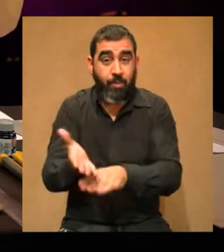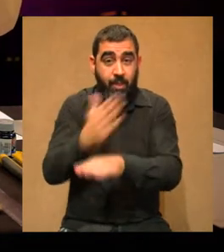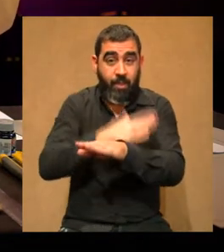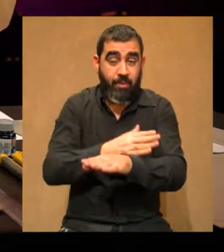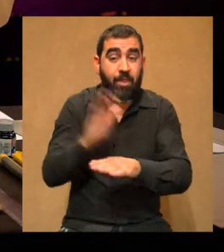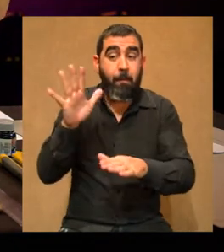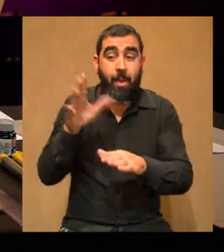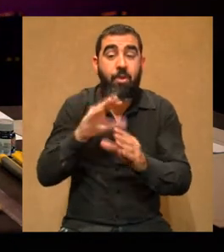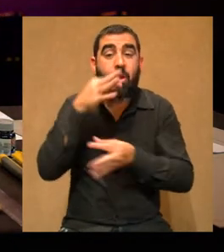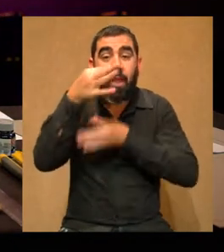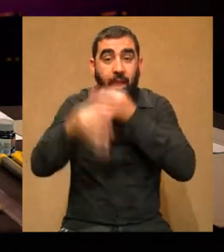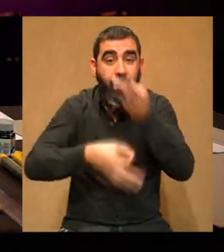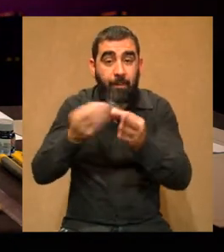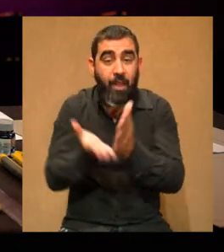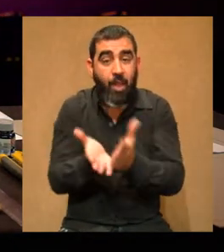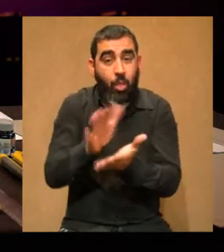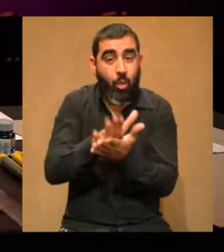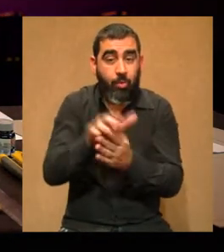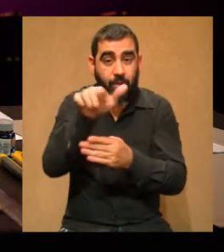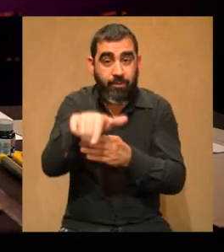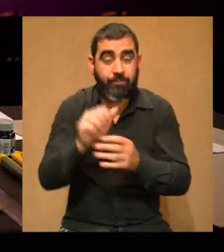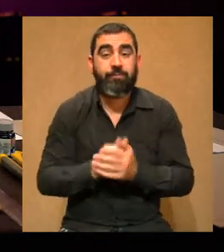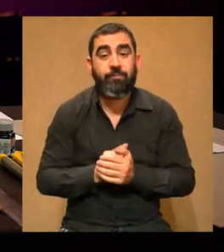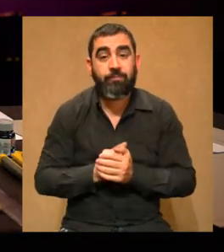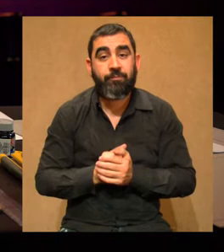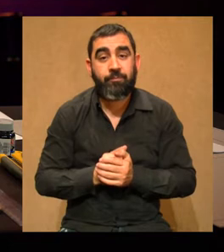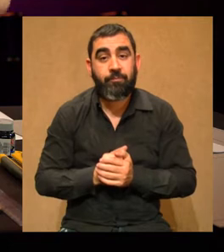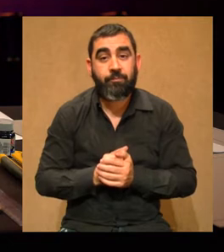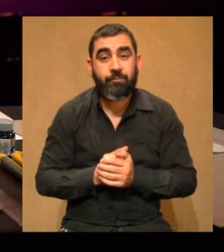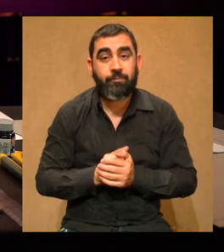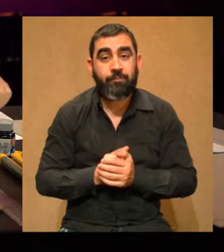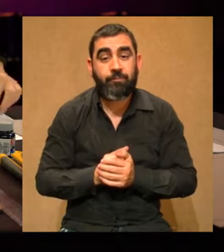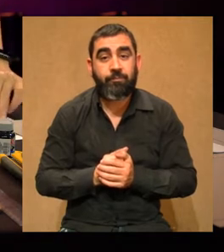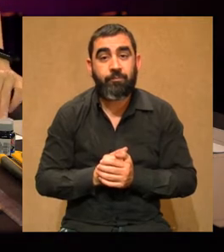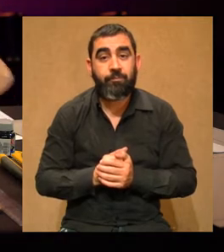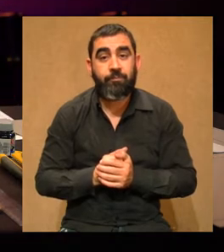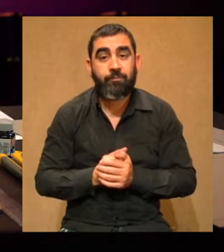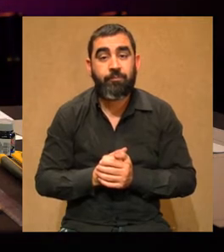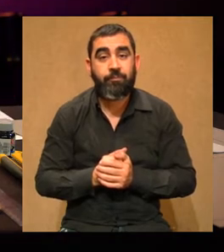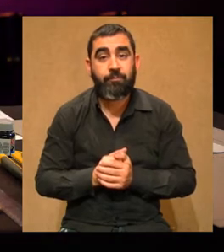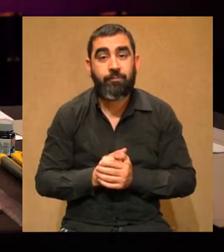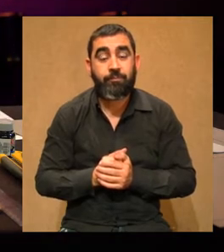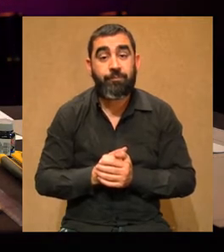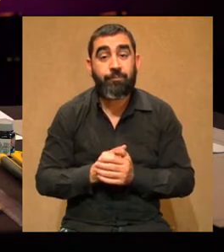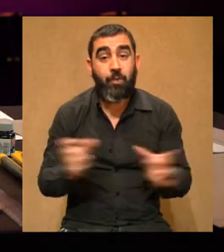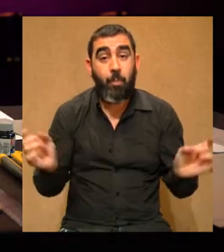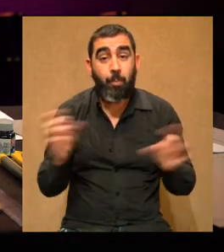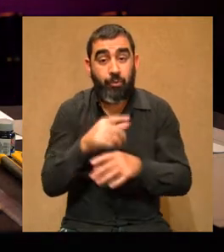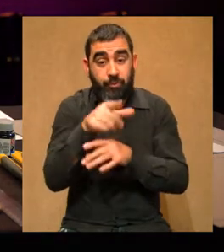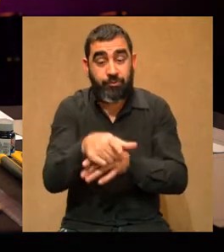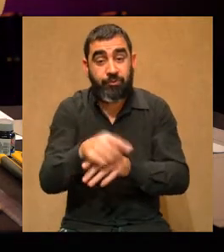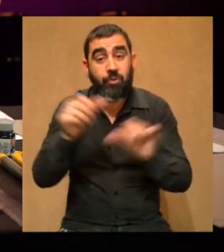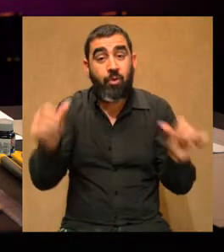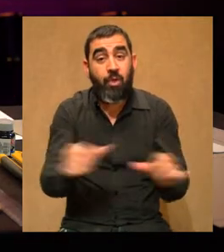acá hasta la manito entonces sobre ella hacen el pliegue / bien una vez que tenemos